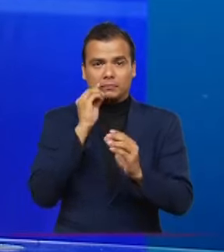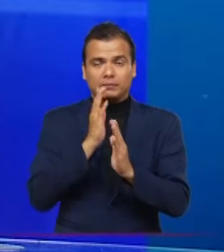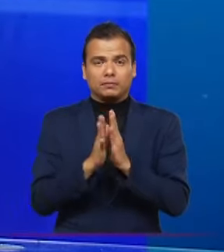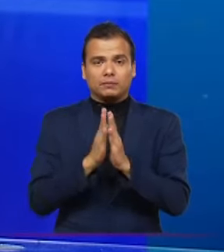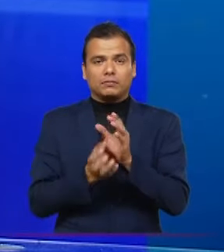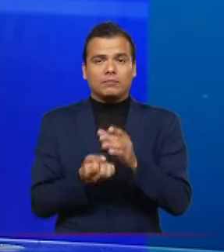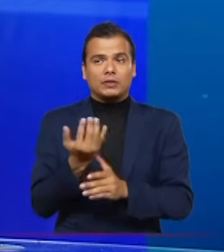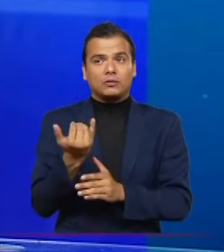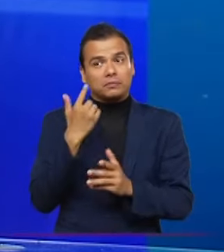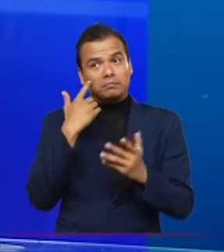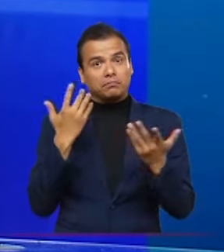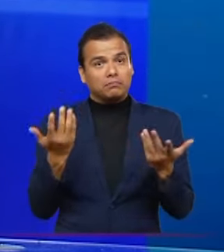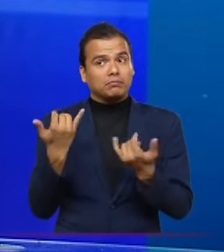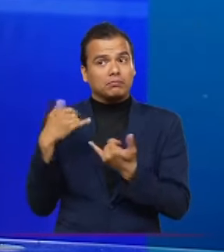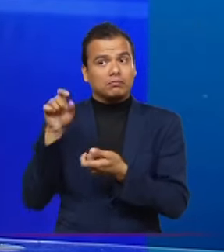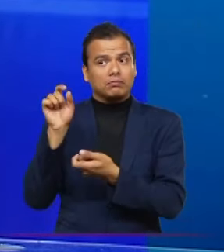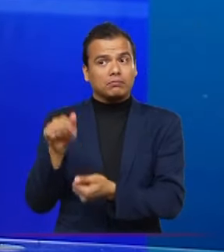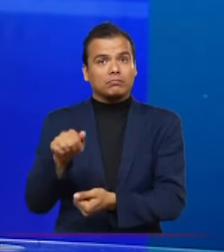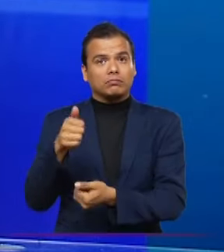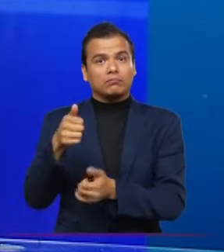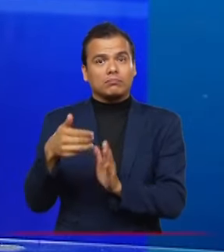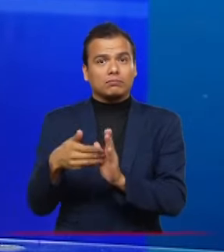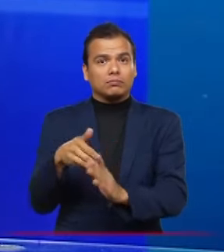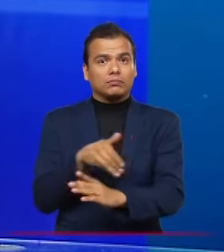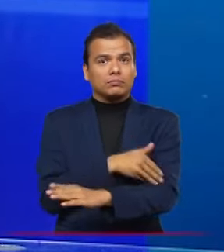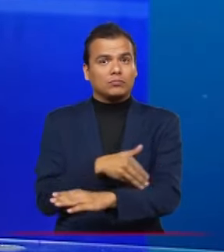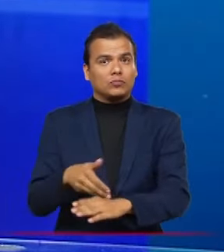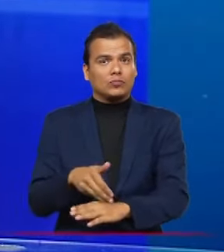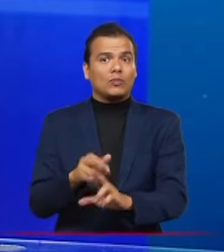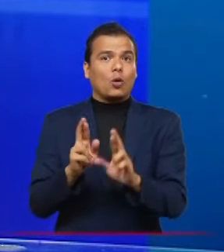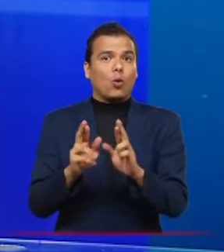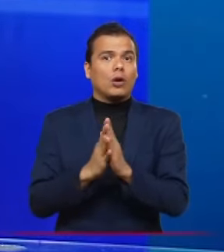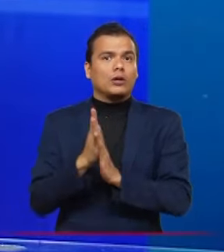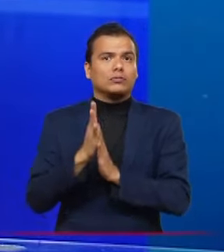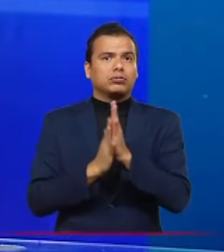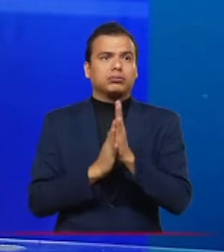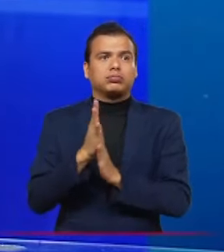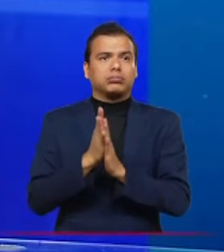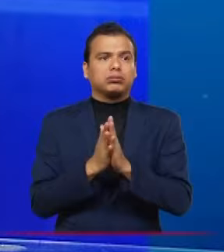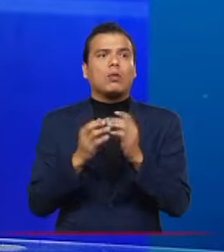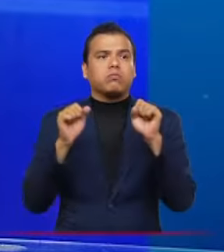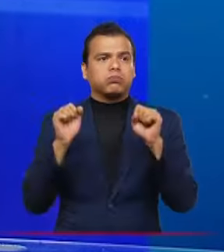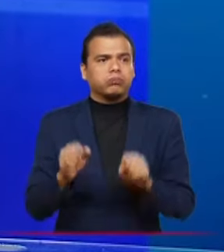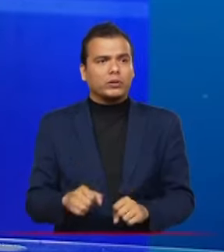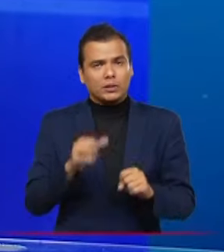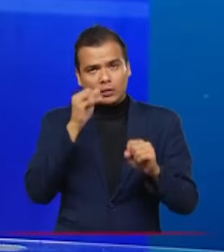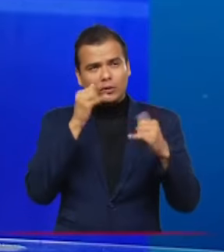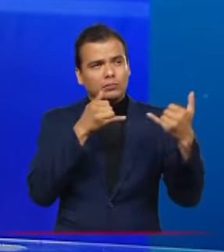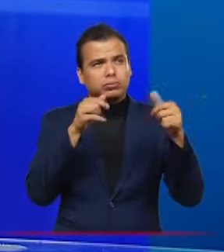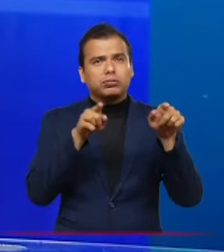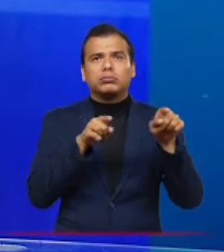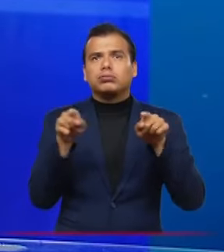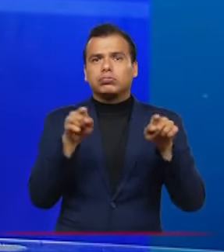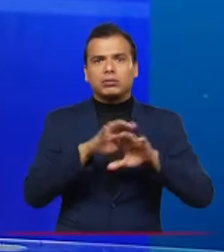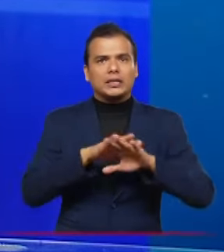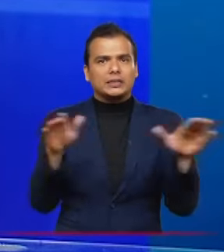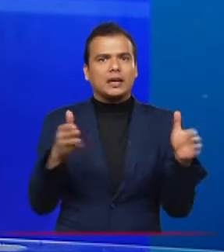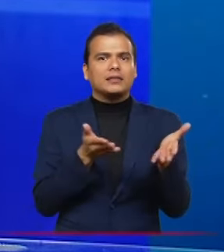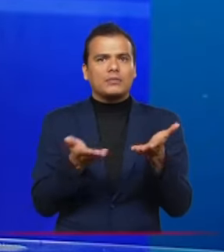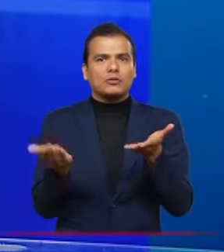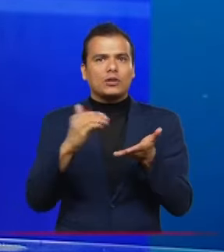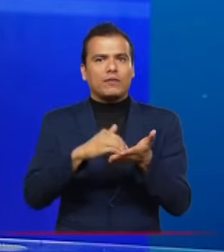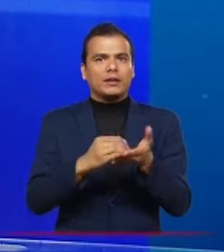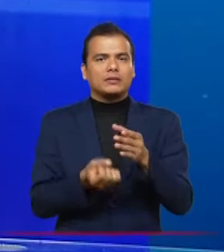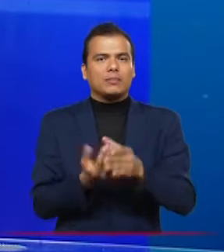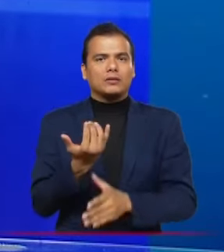En Pasto esperan que con una inversión de más de 10 mil millones de pesos se pueda reactivar el sistema de cámaras de videovigilancia en toda la